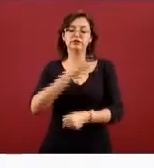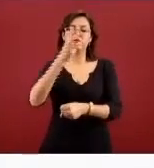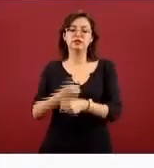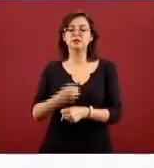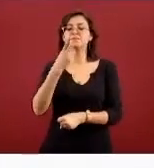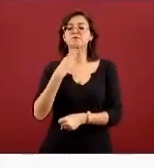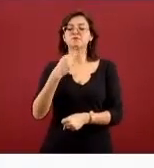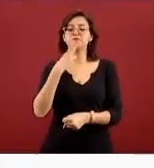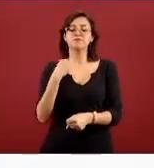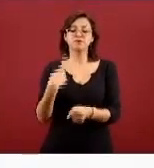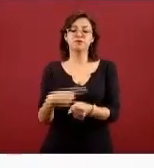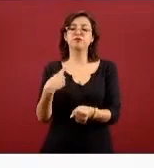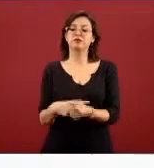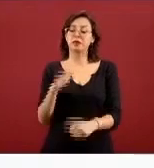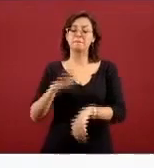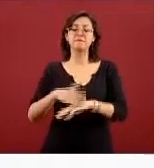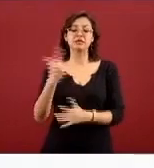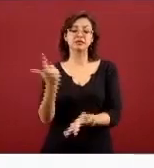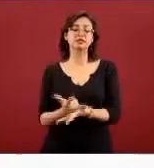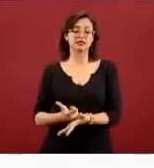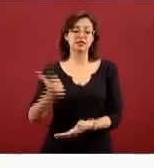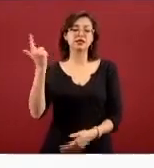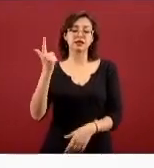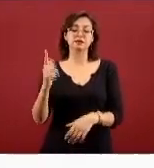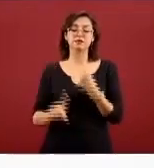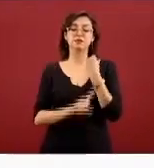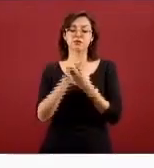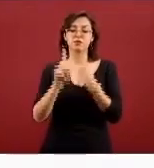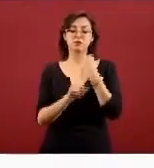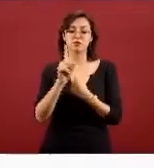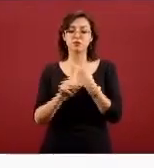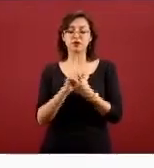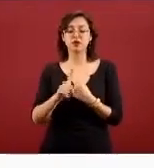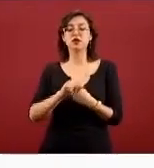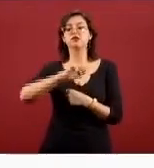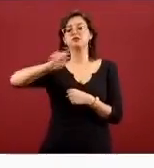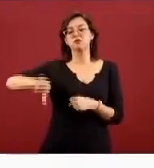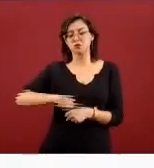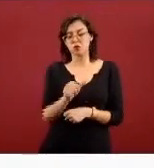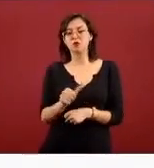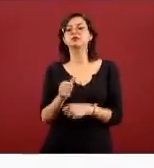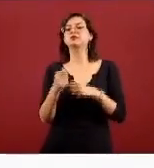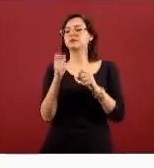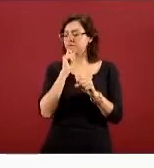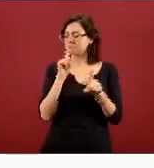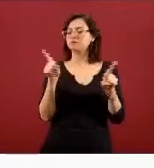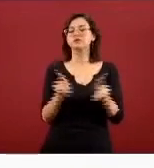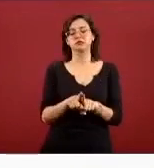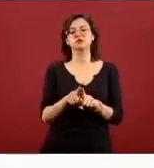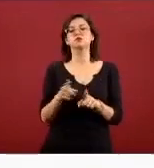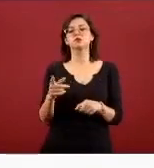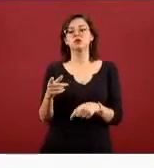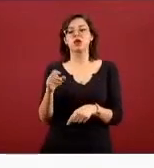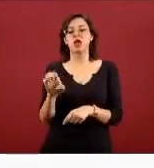riesgo principales que tenemos, ya con un poco menos de frecuencia, pero también presentes en las defunciones: la enfermedad